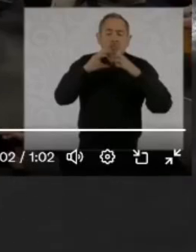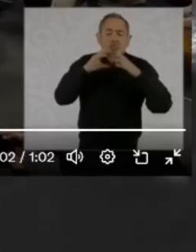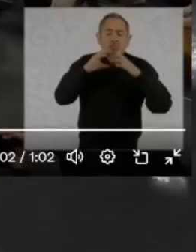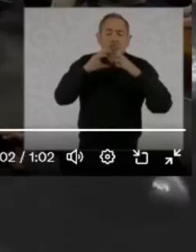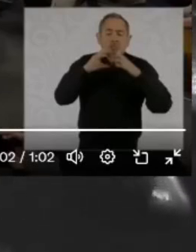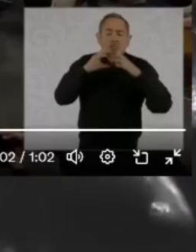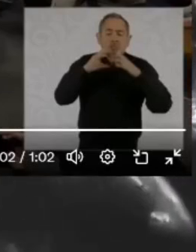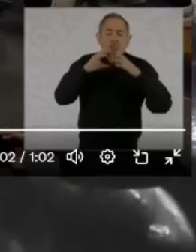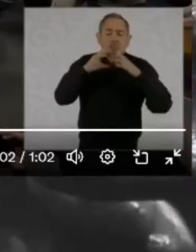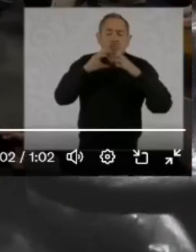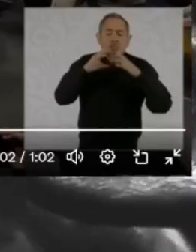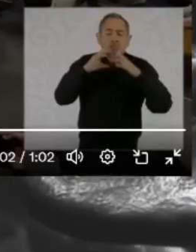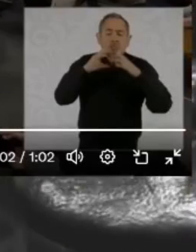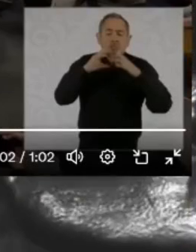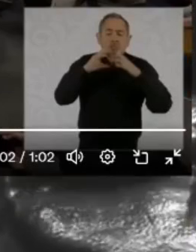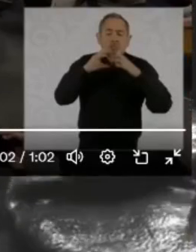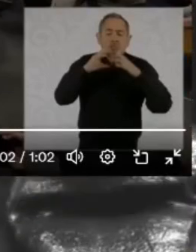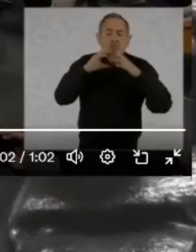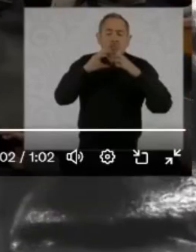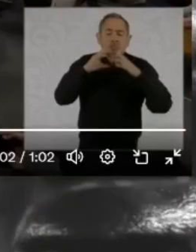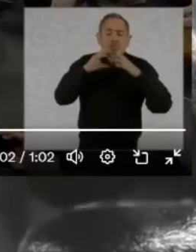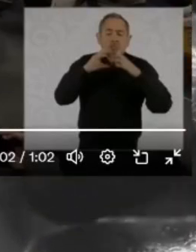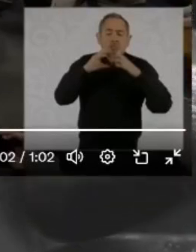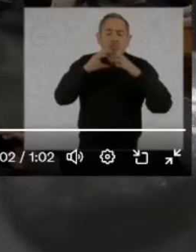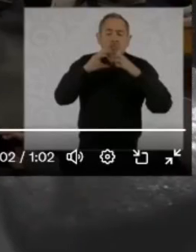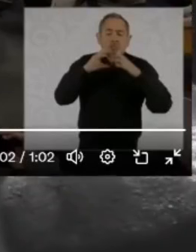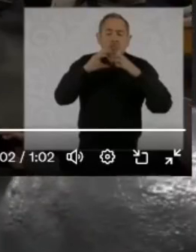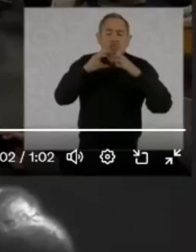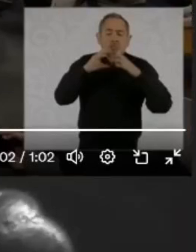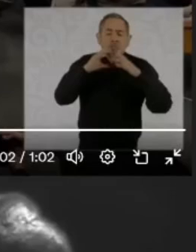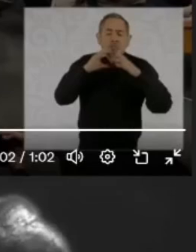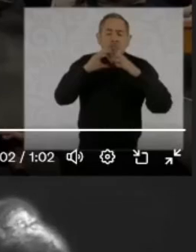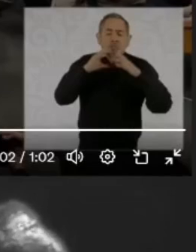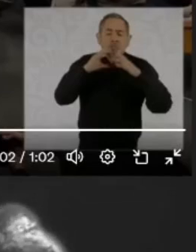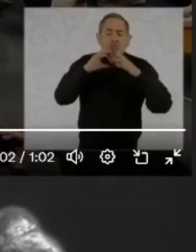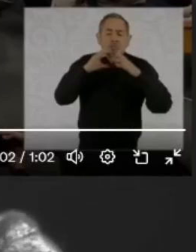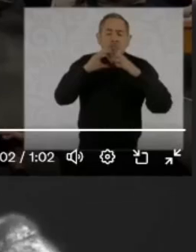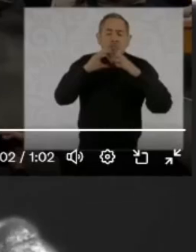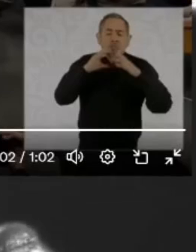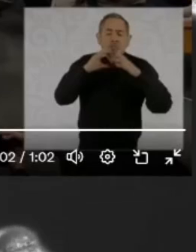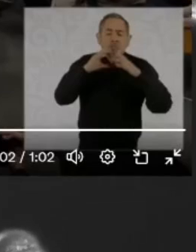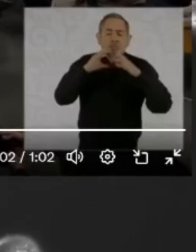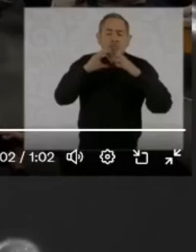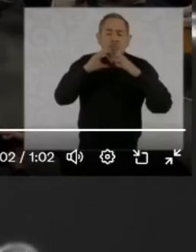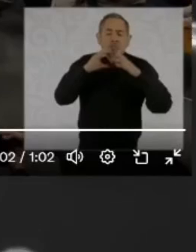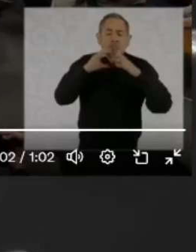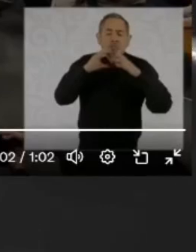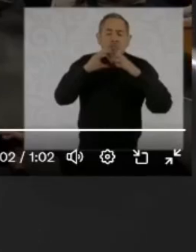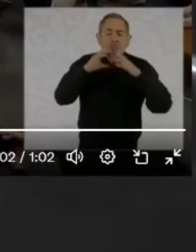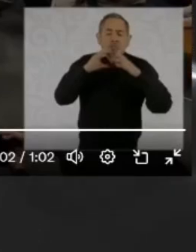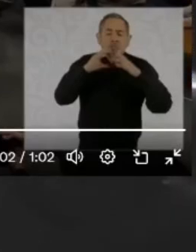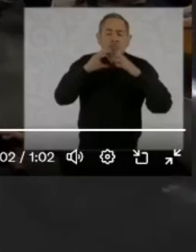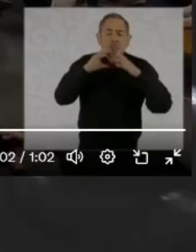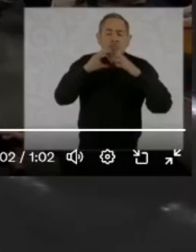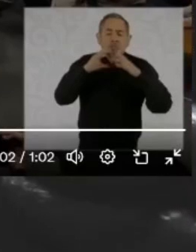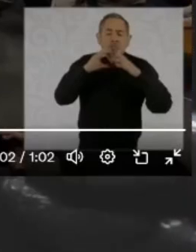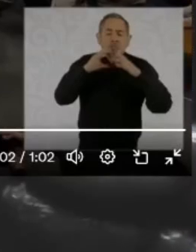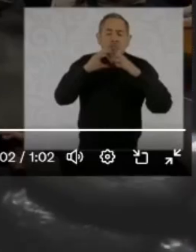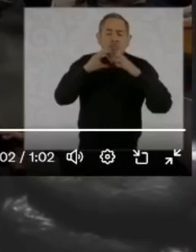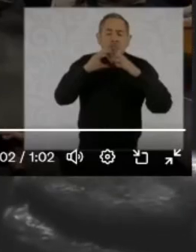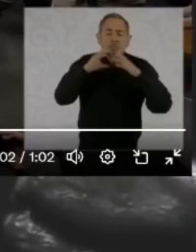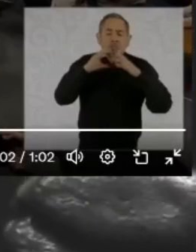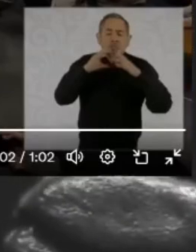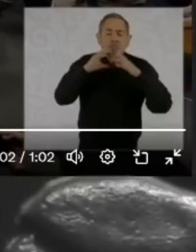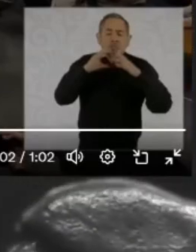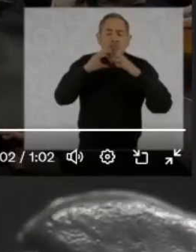hiciera la fiesta ahí. Es muy común en esa zona de Tlalpan, hacia el sur, el sur de la ciudad,